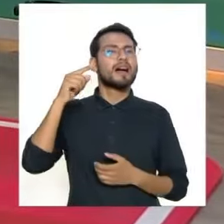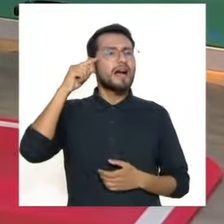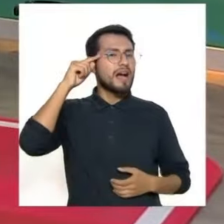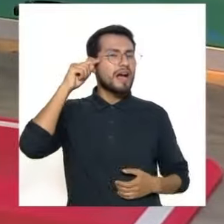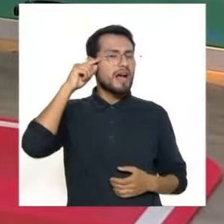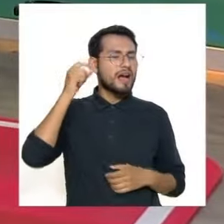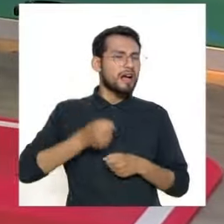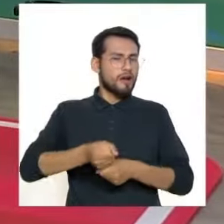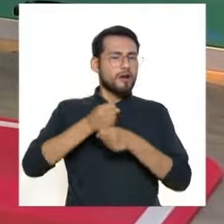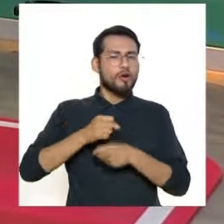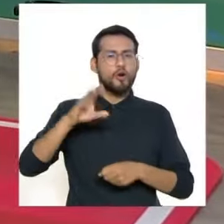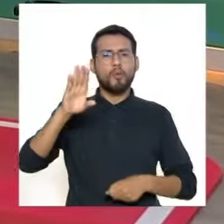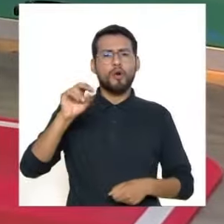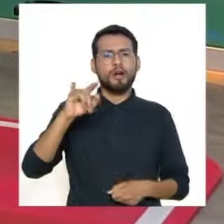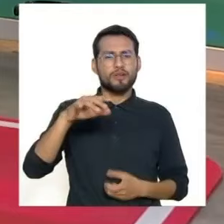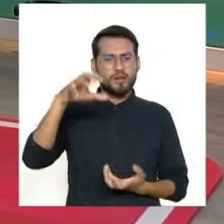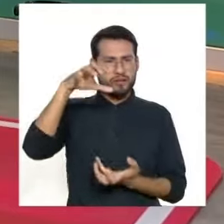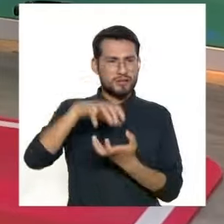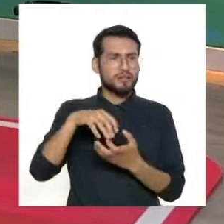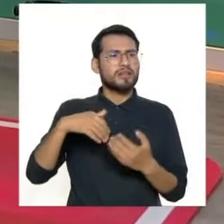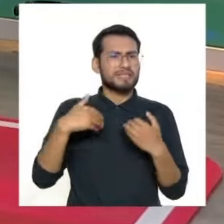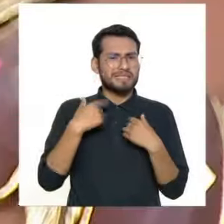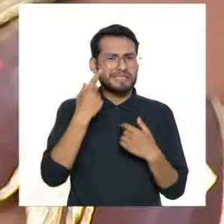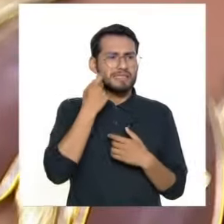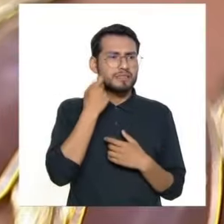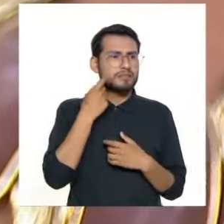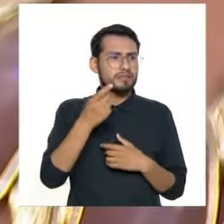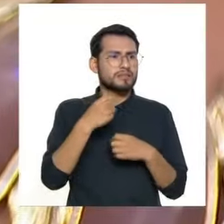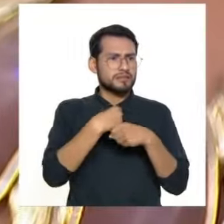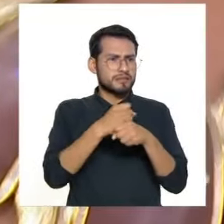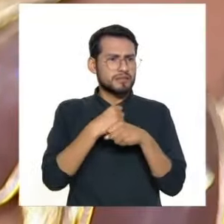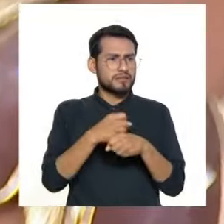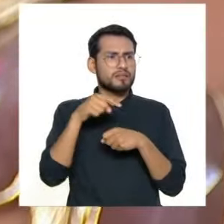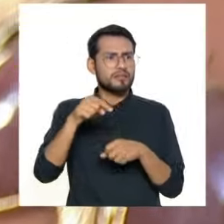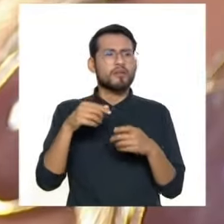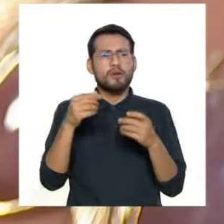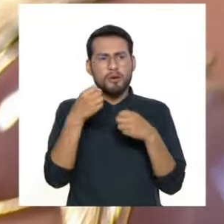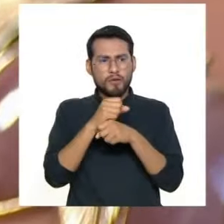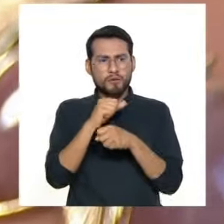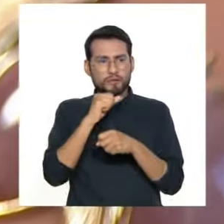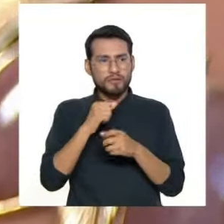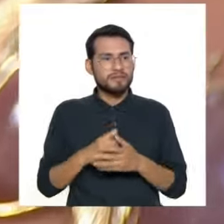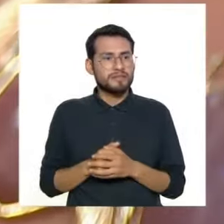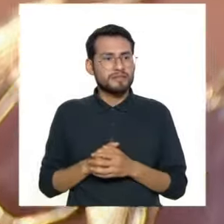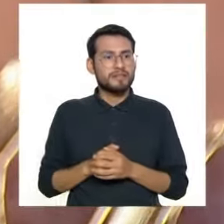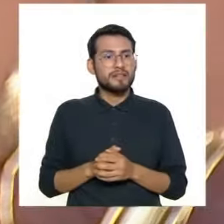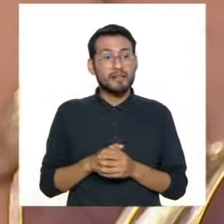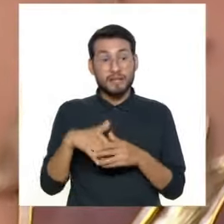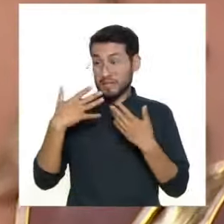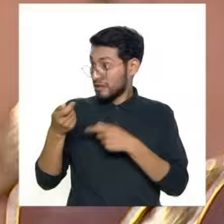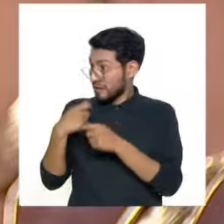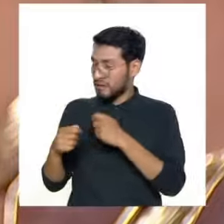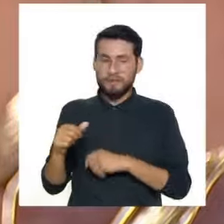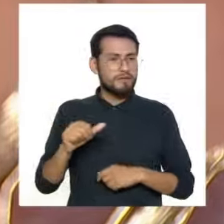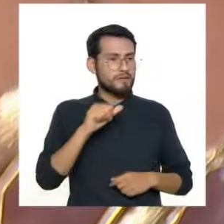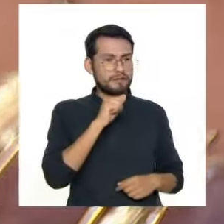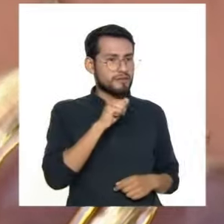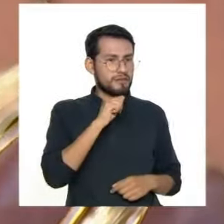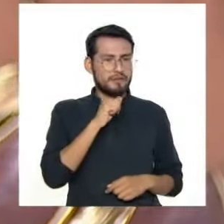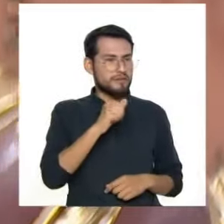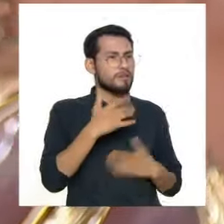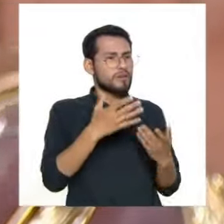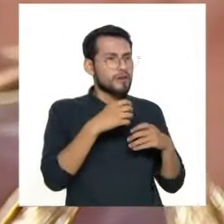bonito enlatado que es un producto recién desarrollado a nivel prototipo todavía no